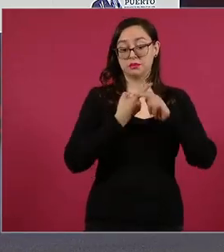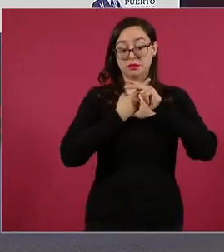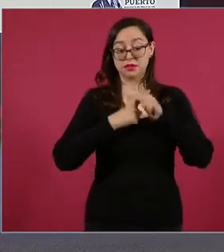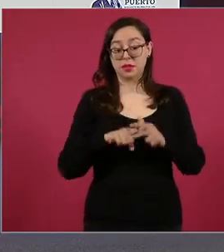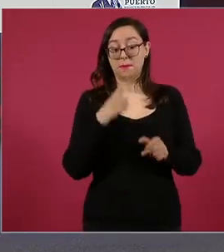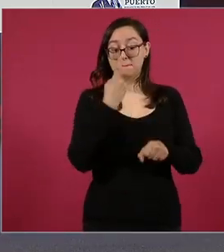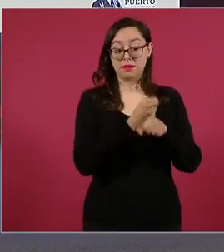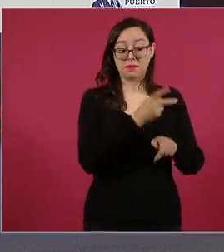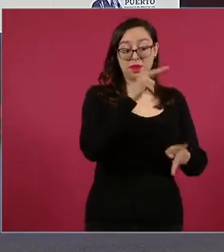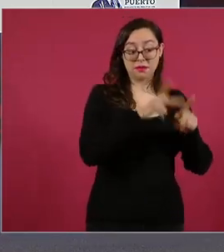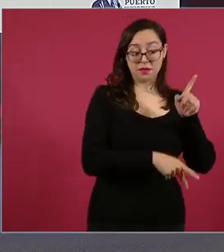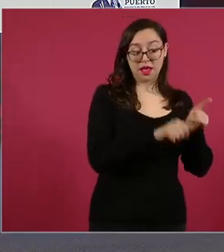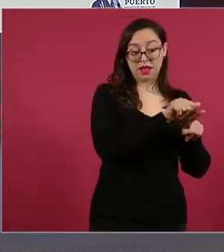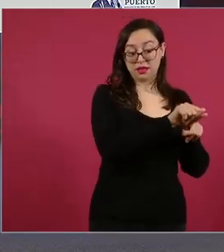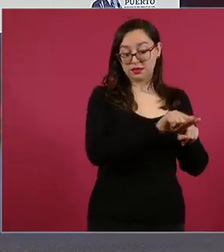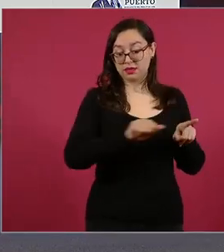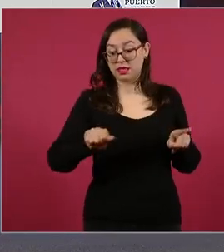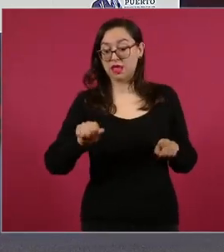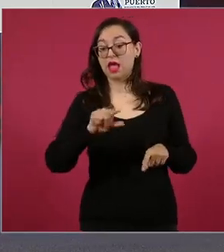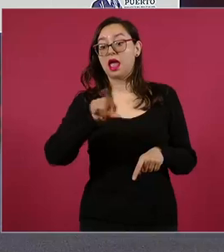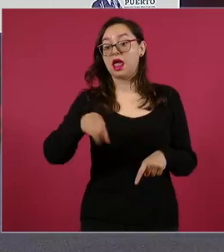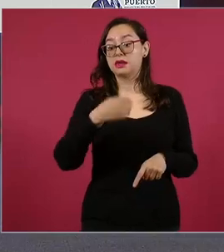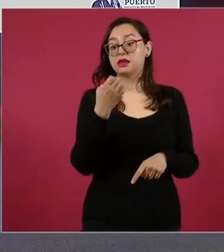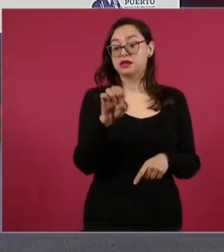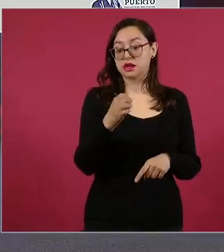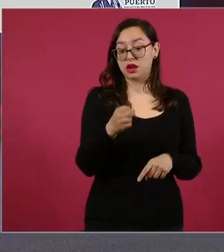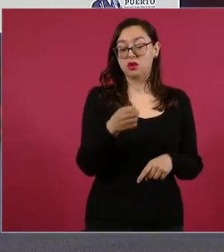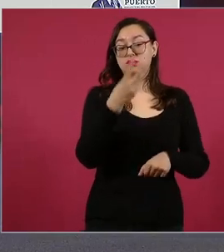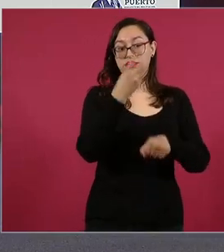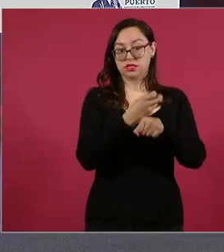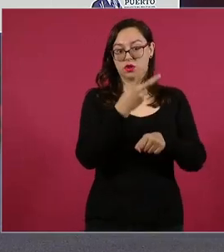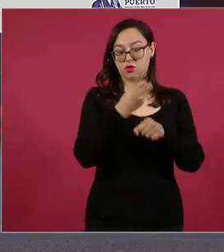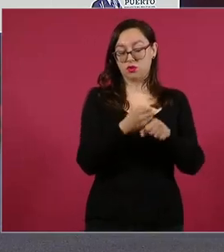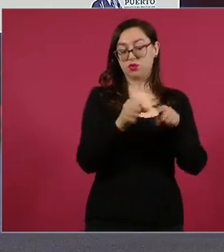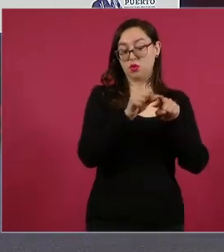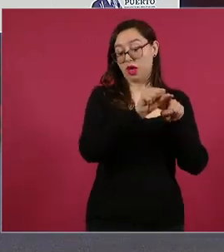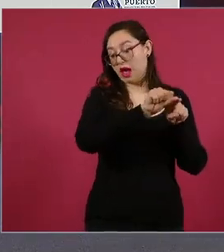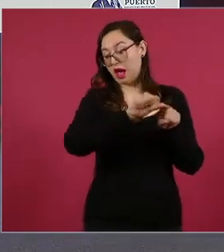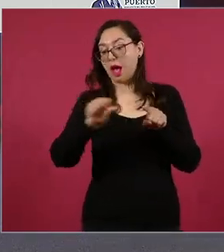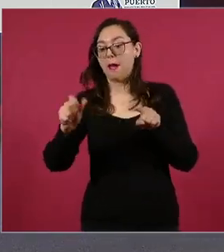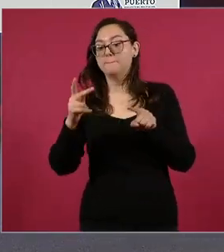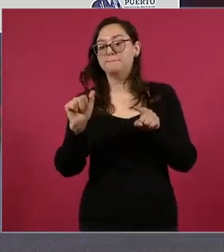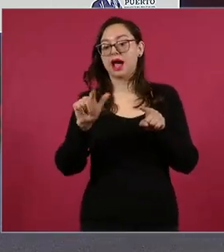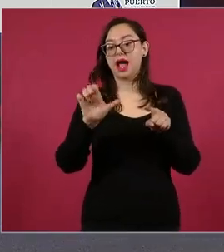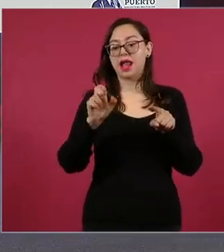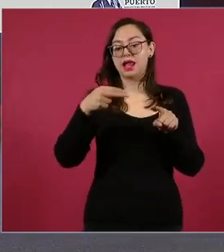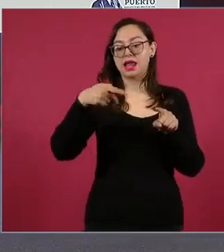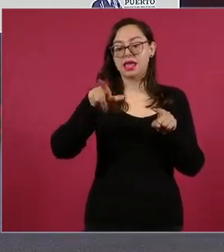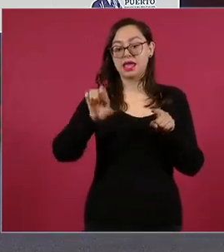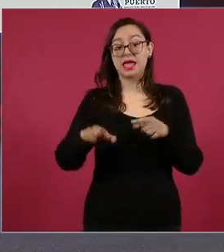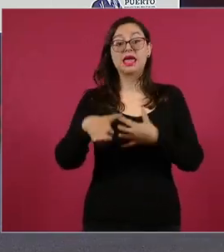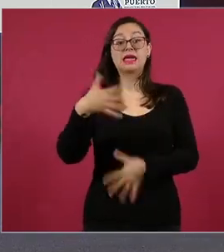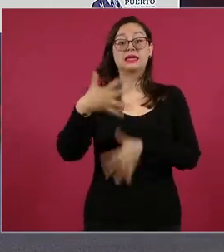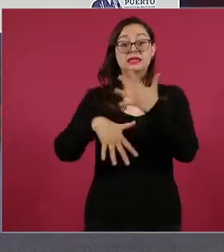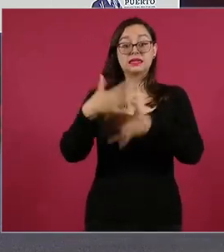movimiento desde Cancún hasta Palenque y el 15 de marzo abrimos el tramo desde Cancún hasta